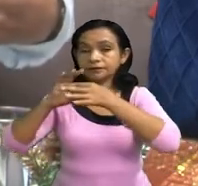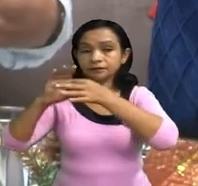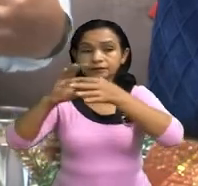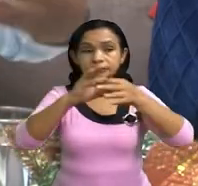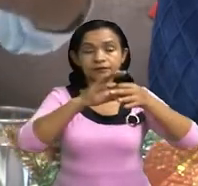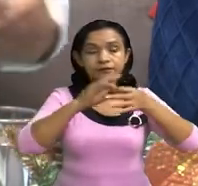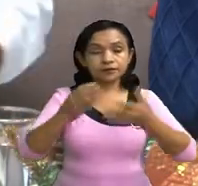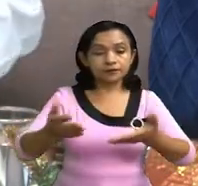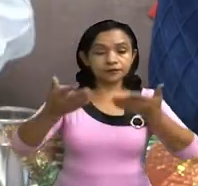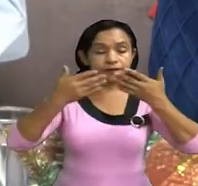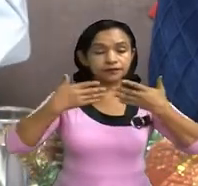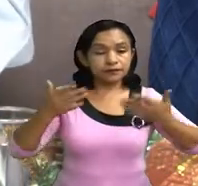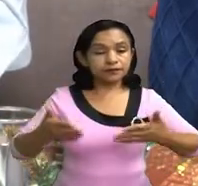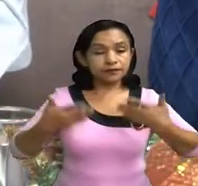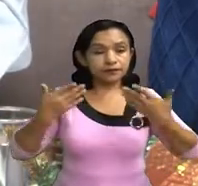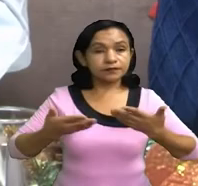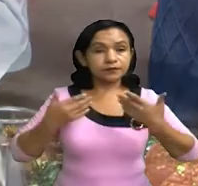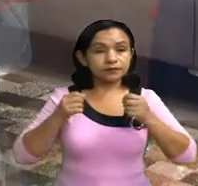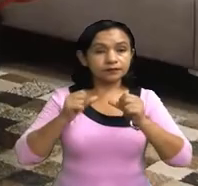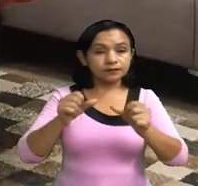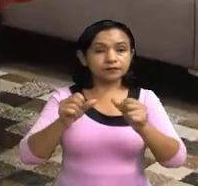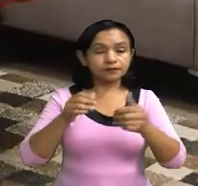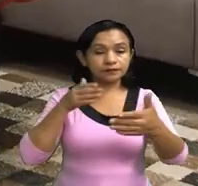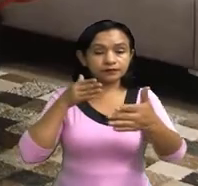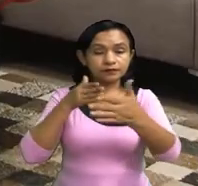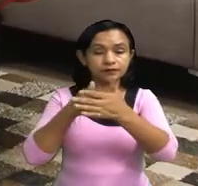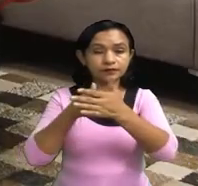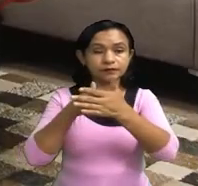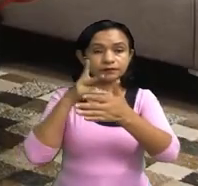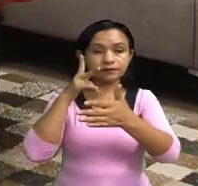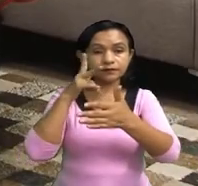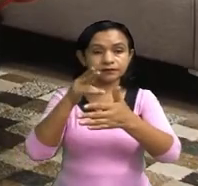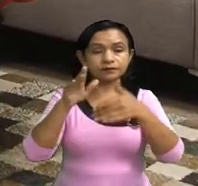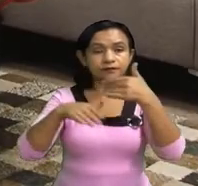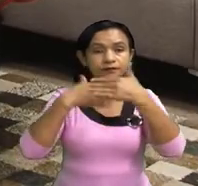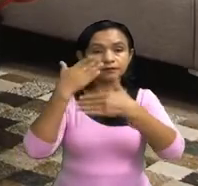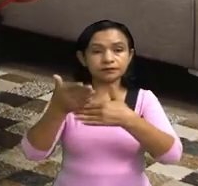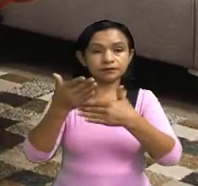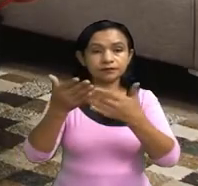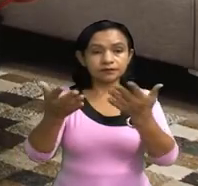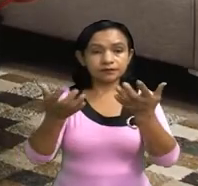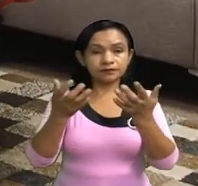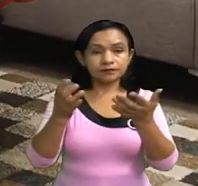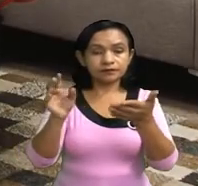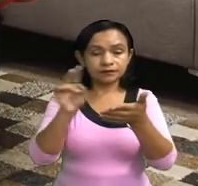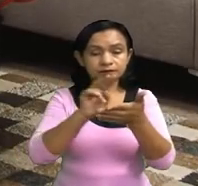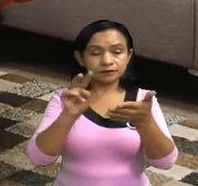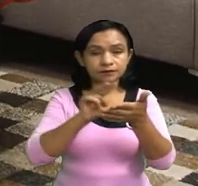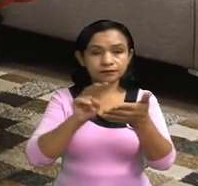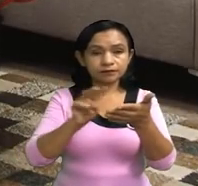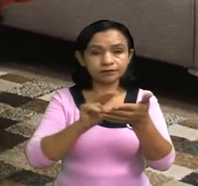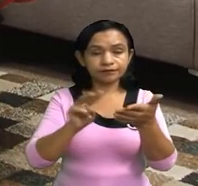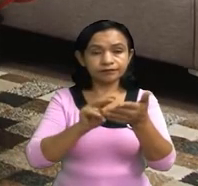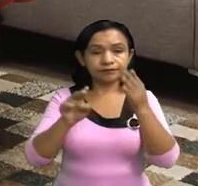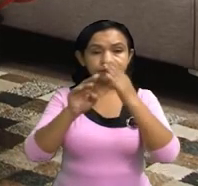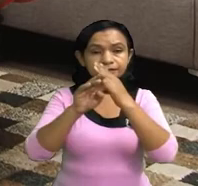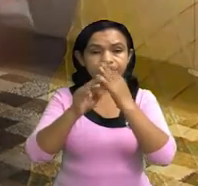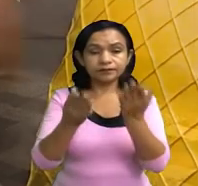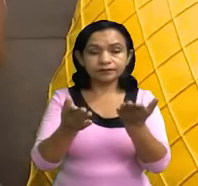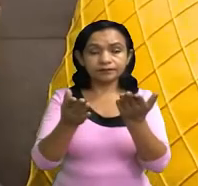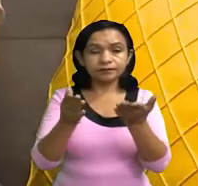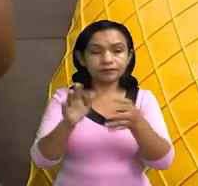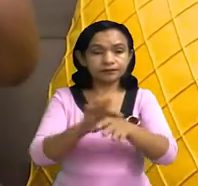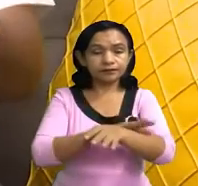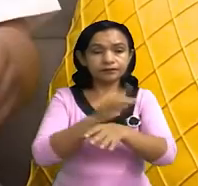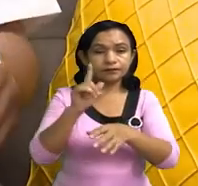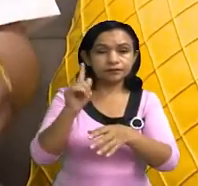nos da ánimo para seguir adelante. Hacemos una breve pausa entonces, y al volver quisiera que nos dejara ese mensaje de parte de ese sentir